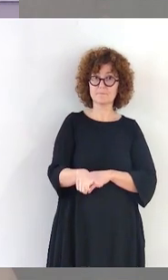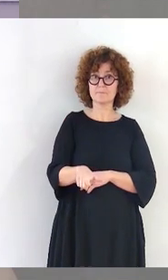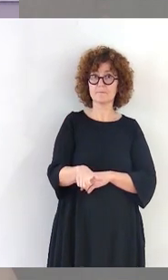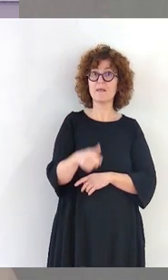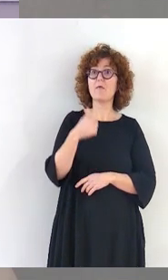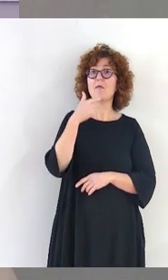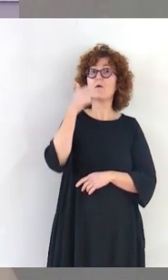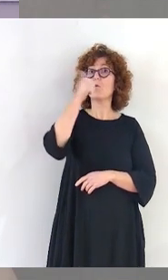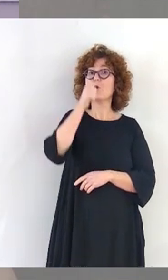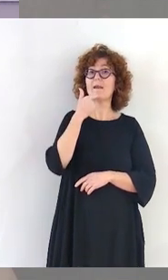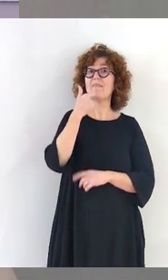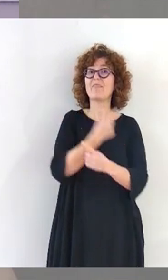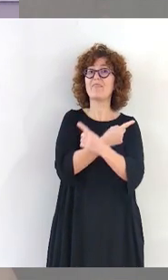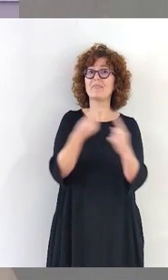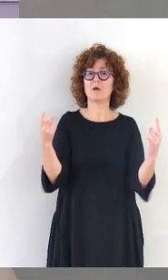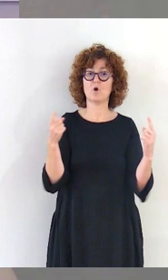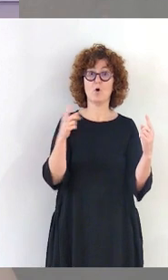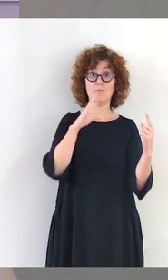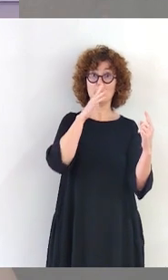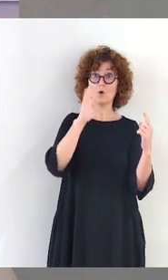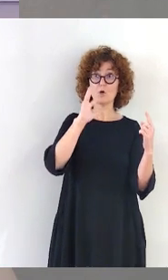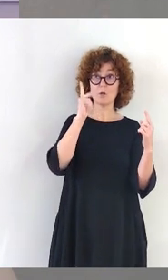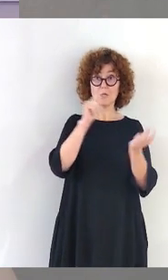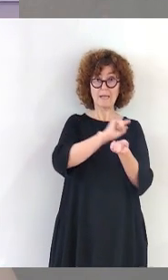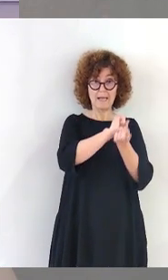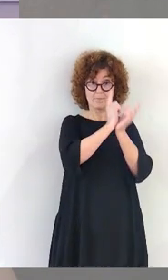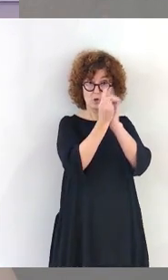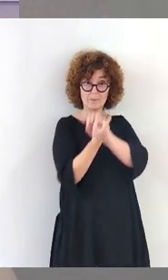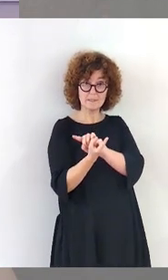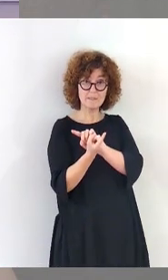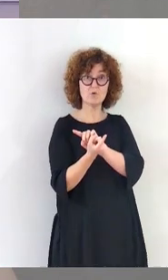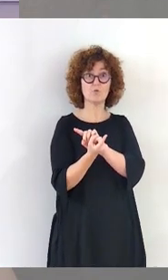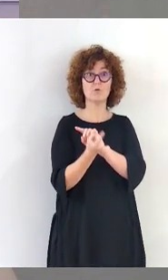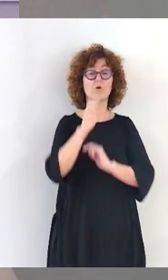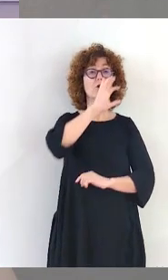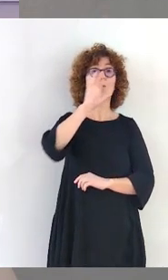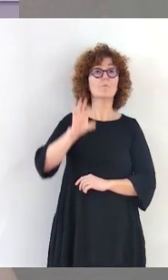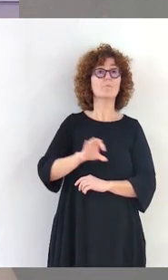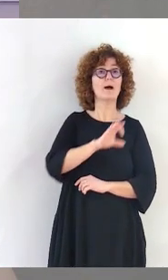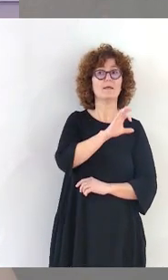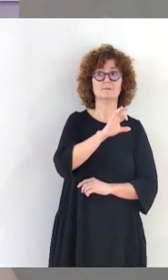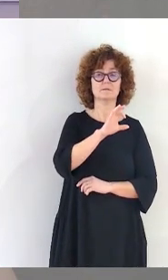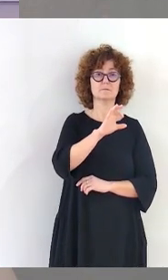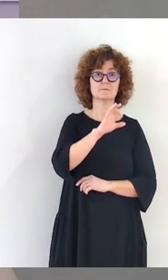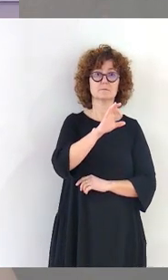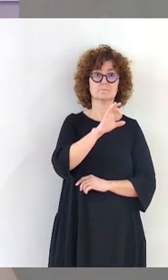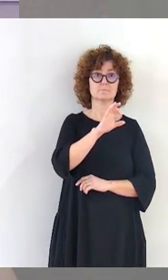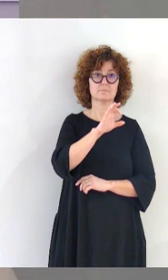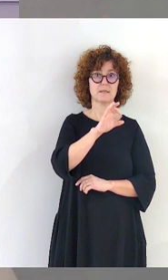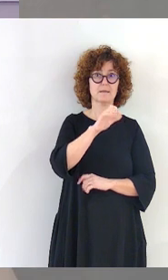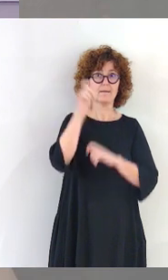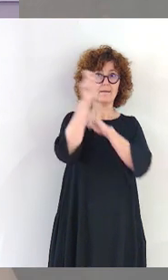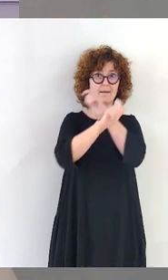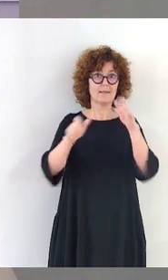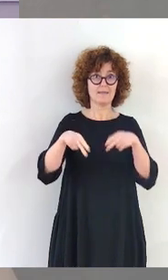dijo que debido al cambio climático los países no iban a poder devolver a gente que llegara a